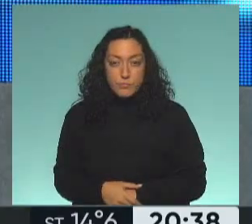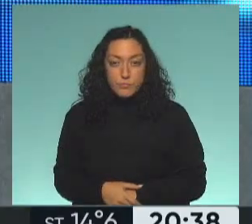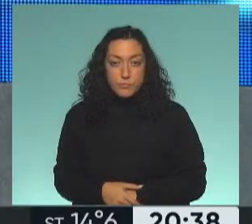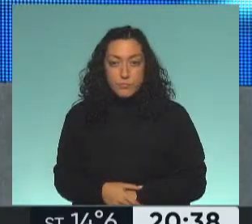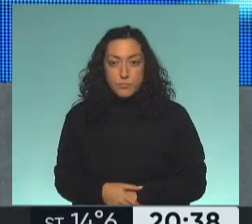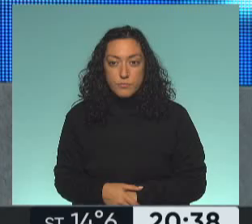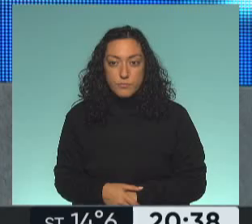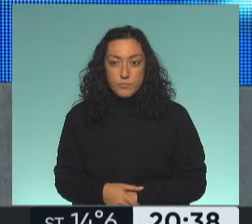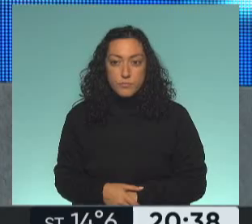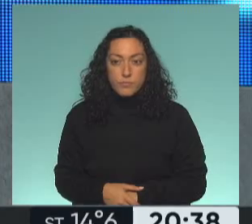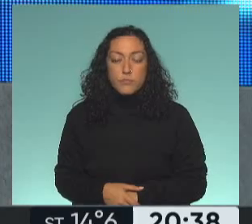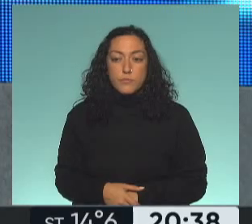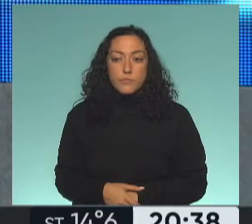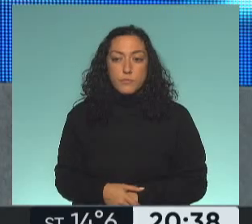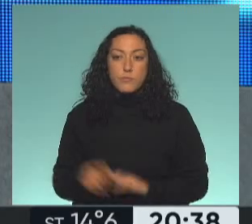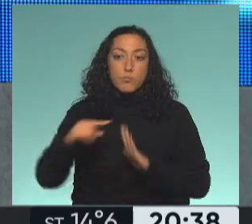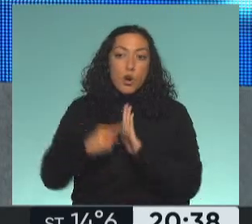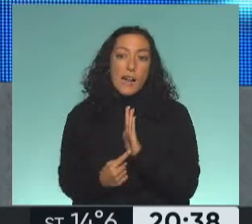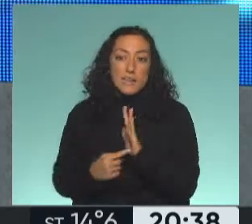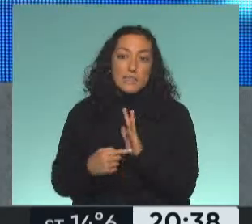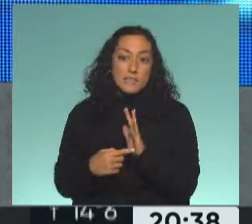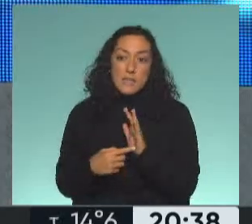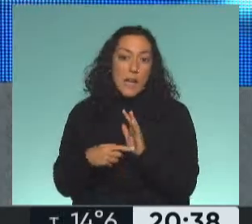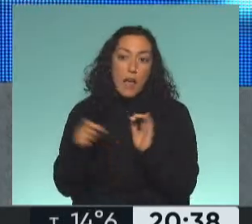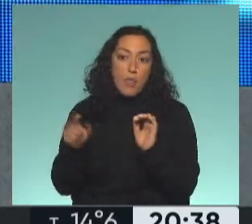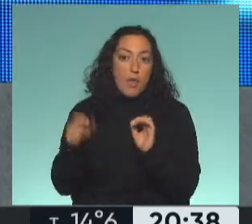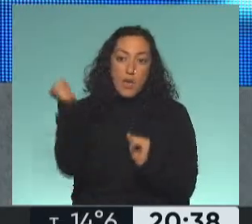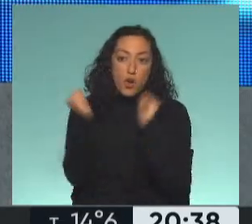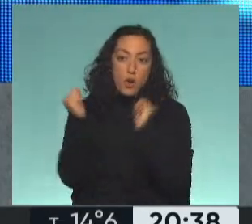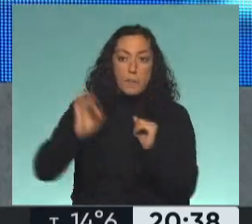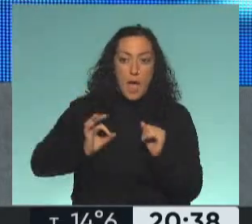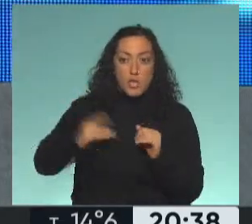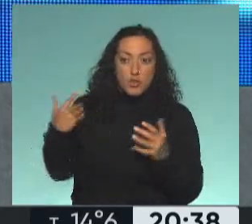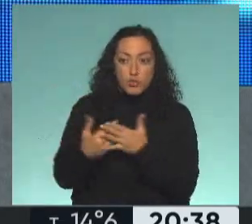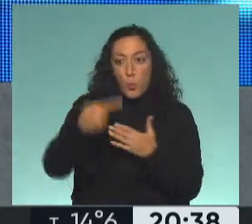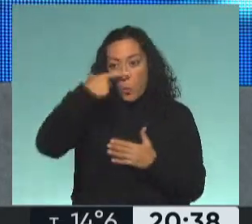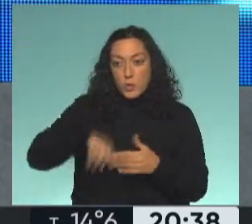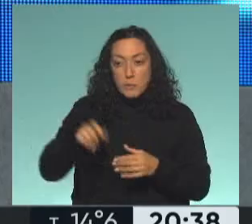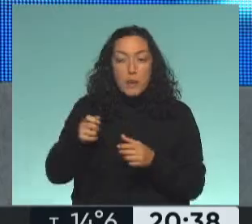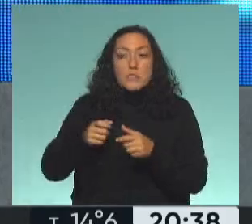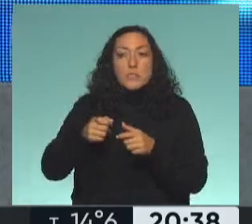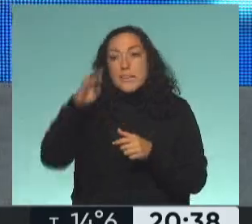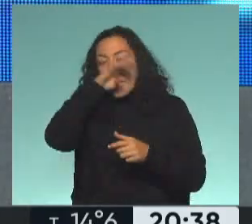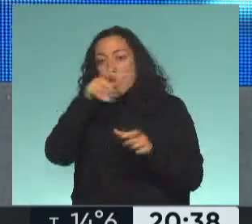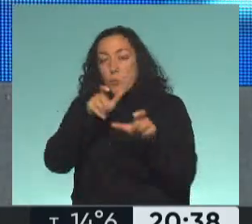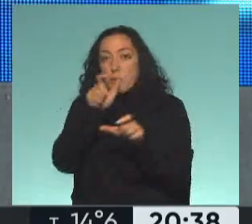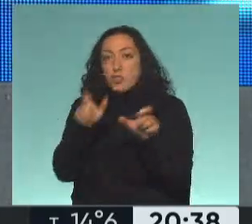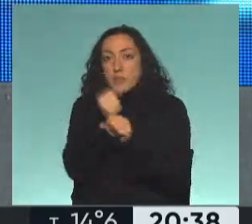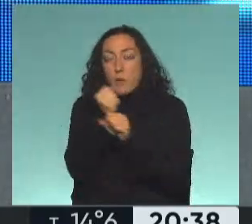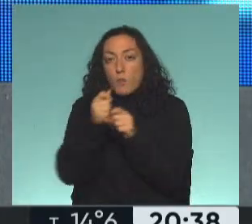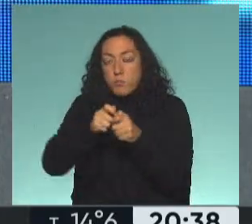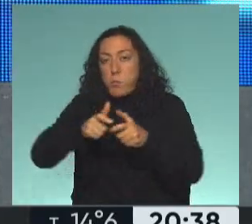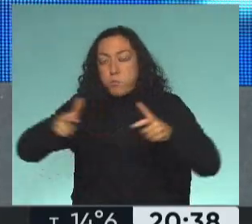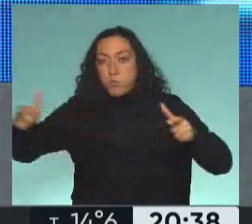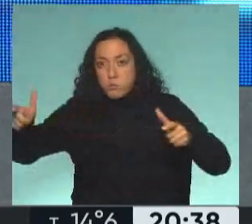forma de la característica de la economía de los últimos años, ese sector se ha ido incrementando cada vez más. Y es el que corre